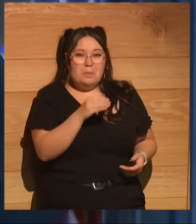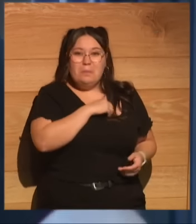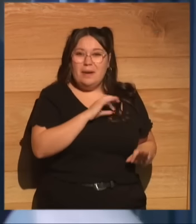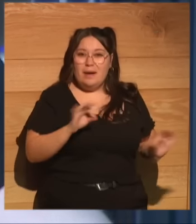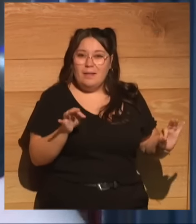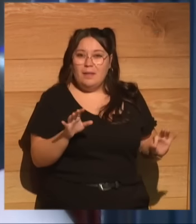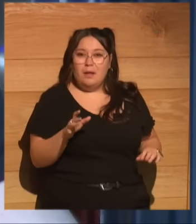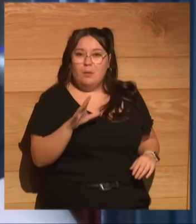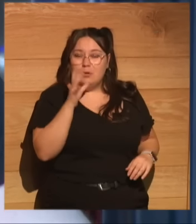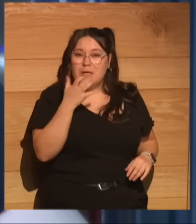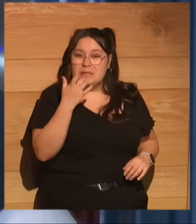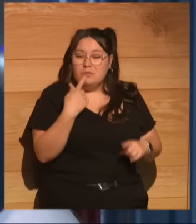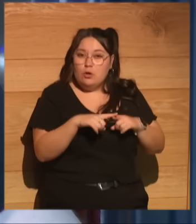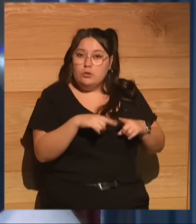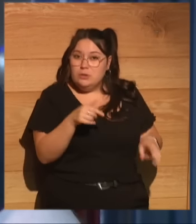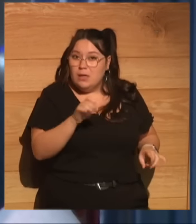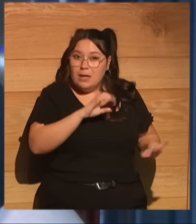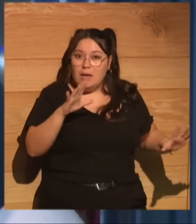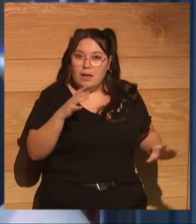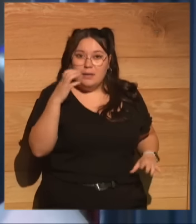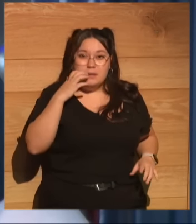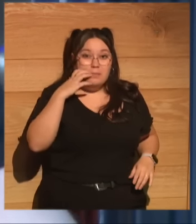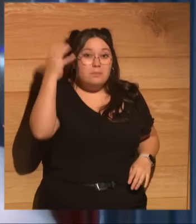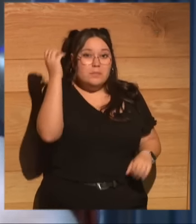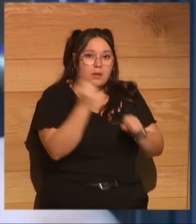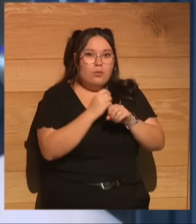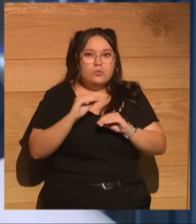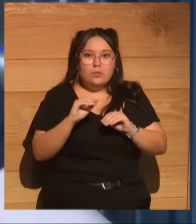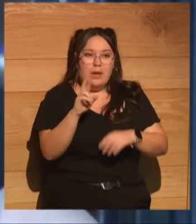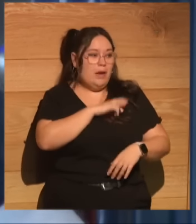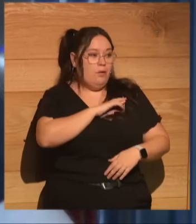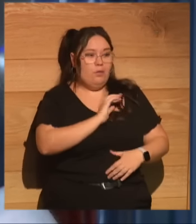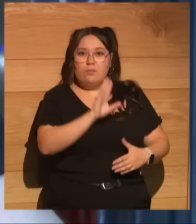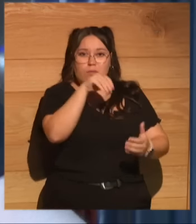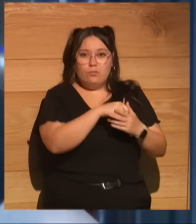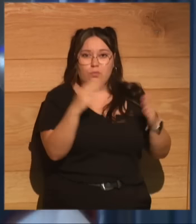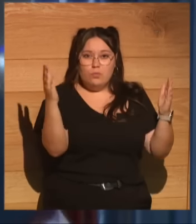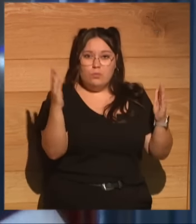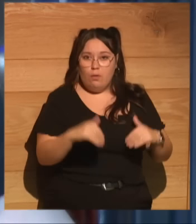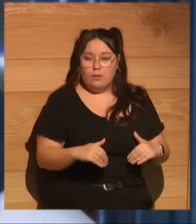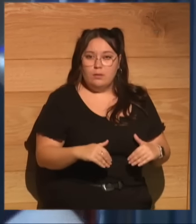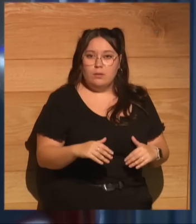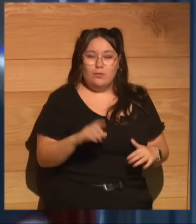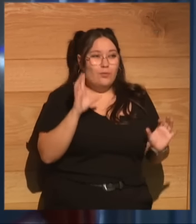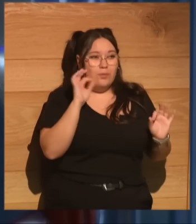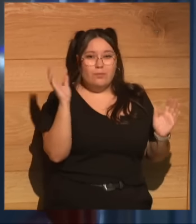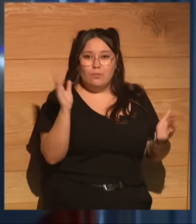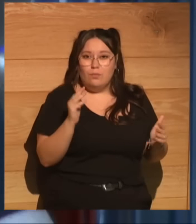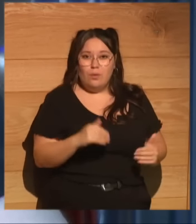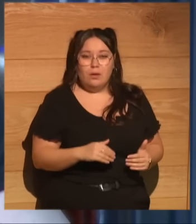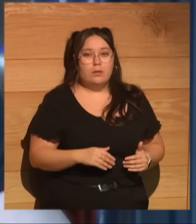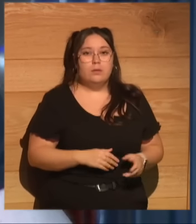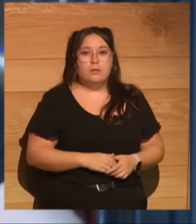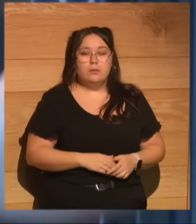absoluto, porque si hay una cosa que está muy clara es que en la obra de Tim Burton la religión no tiene cabida en ningún momento, no tiene sentido. O